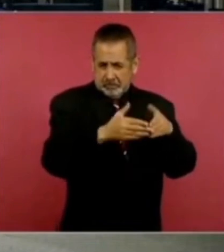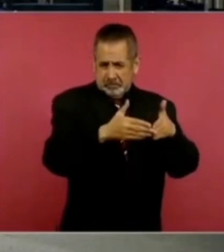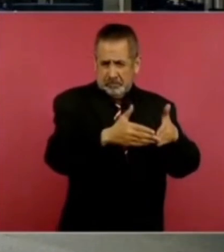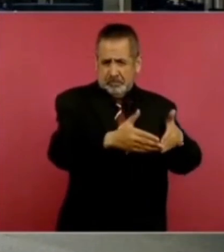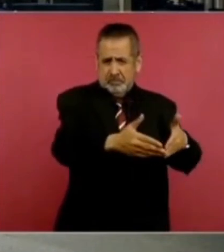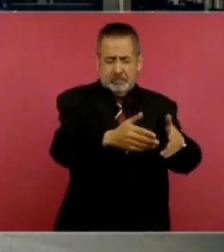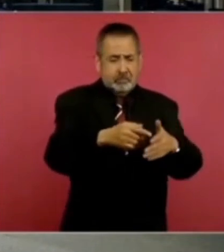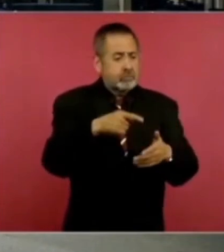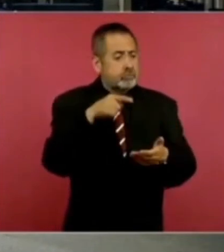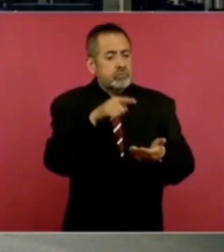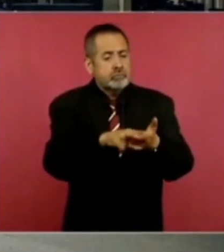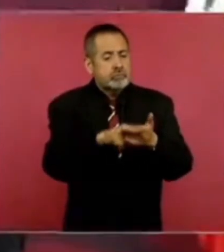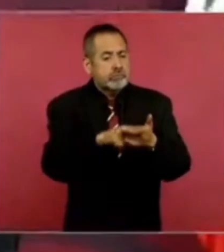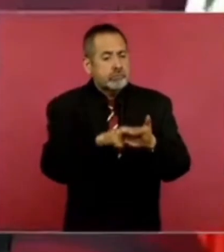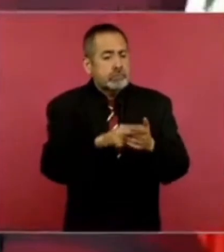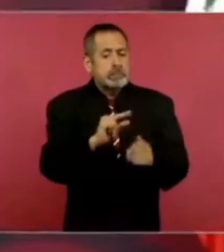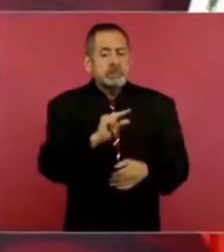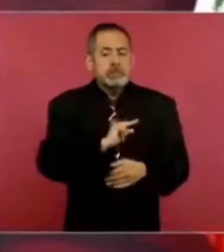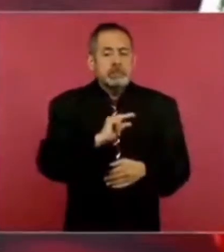fue hecho de manera especial.